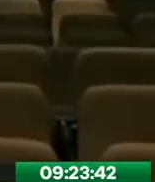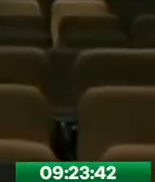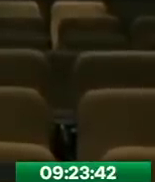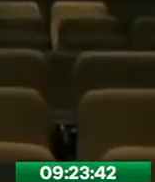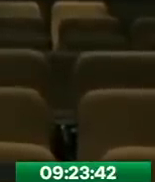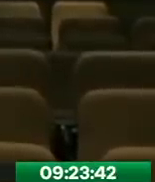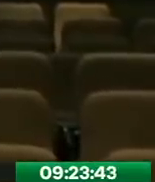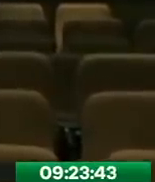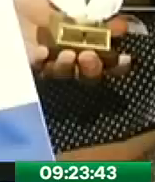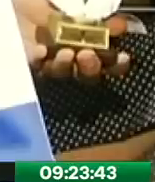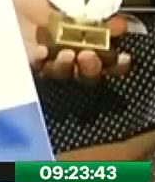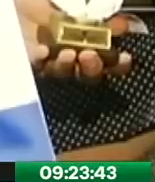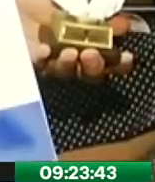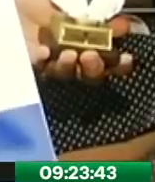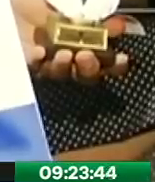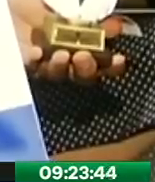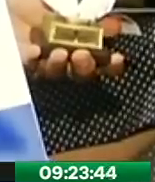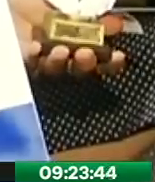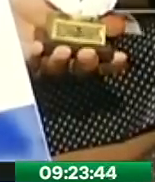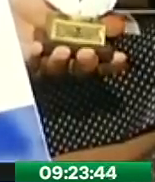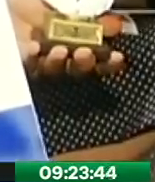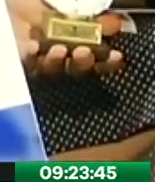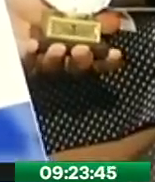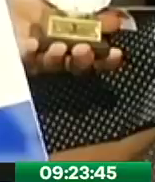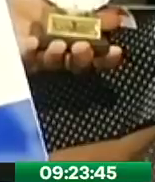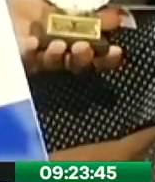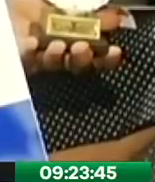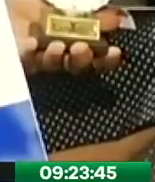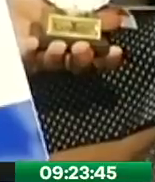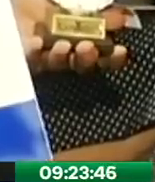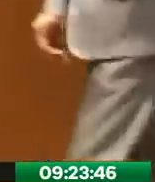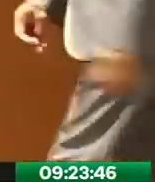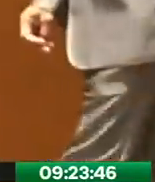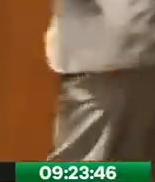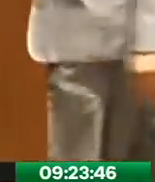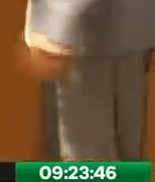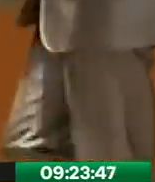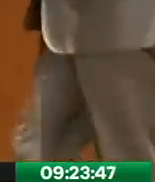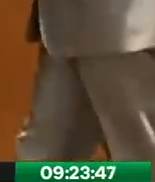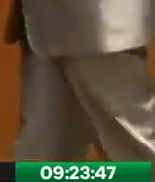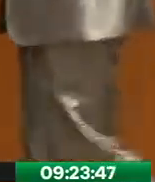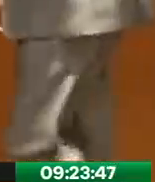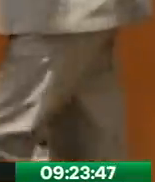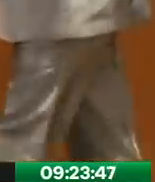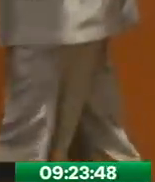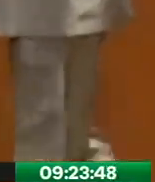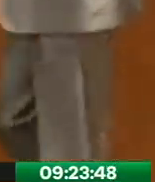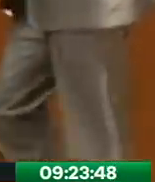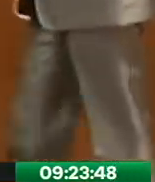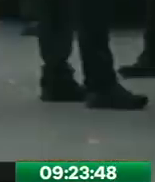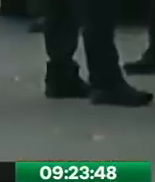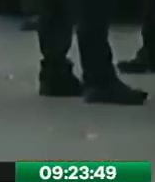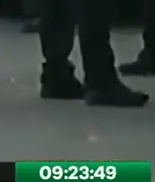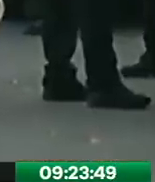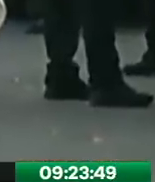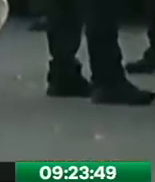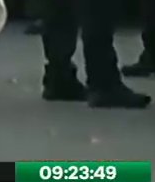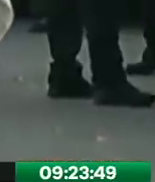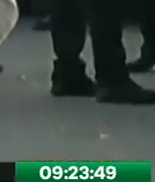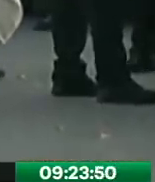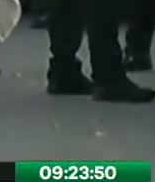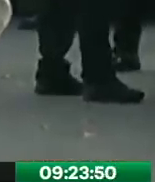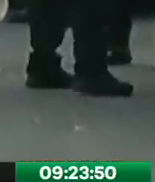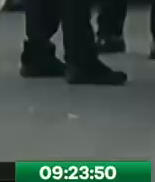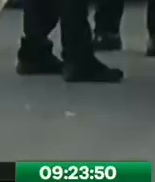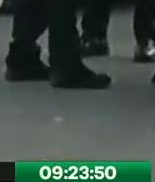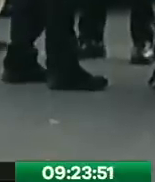para combatir la delincuencia. Asimismo, nuestros compañeros Charlie Pisa y José Morales, quienes mediante enlaces en vivo, reportajes, están pendientes de